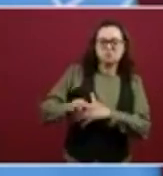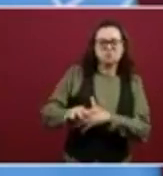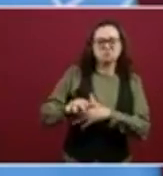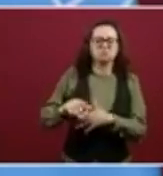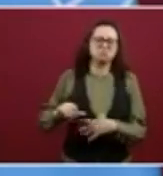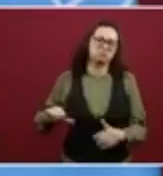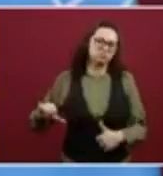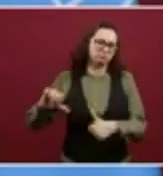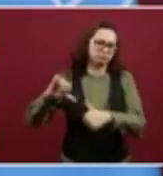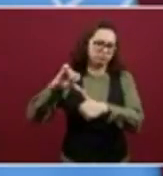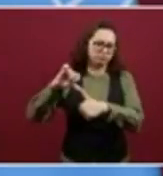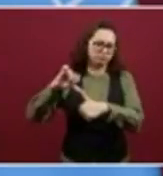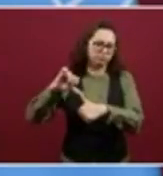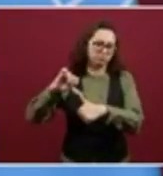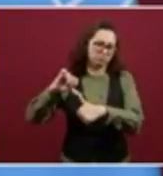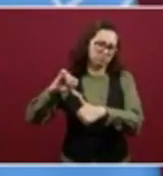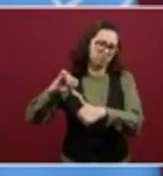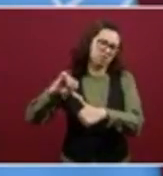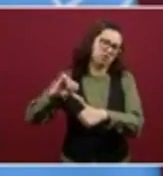Centroamérica y para México.